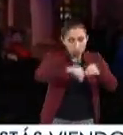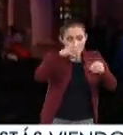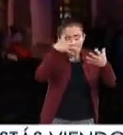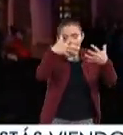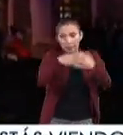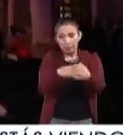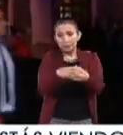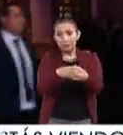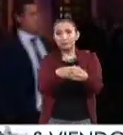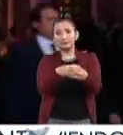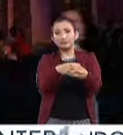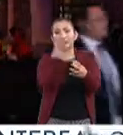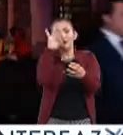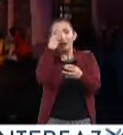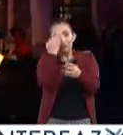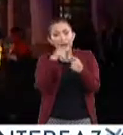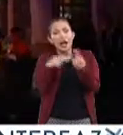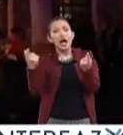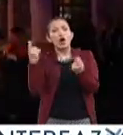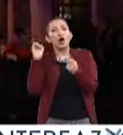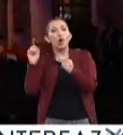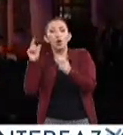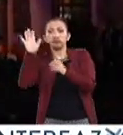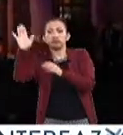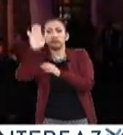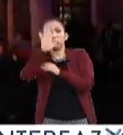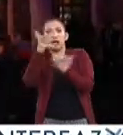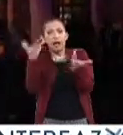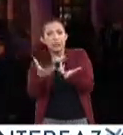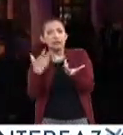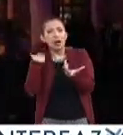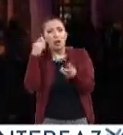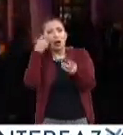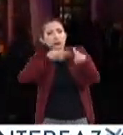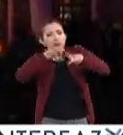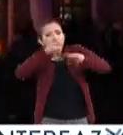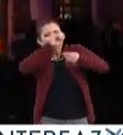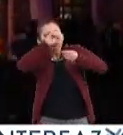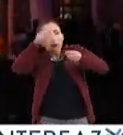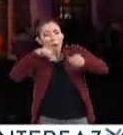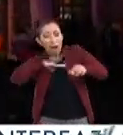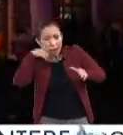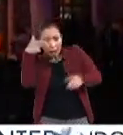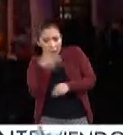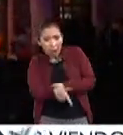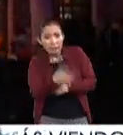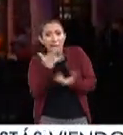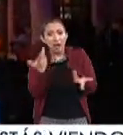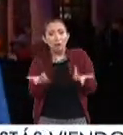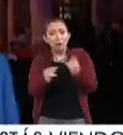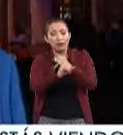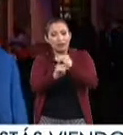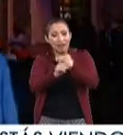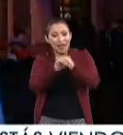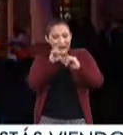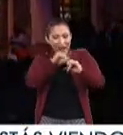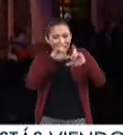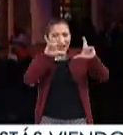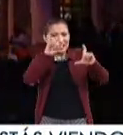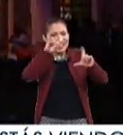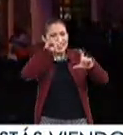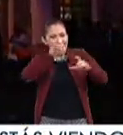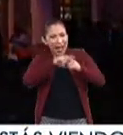juntas, federadas, interoperables, curadas, puedes encontrar fondos digitales del